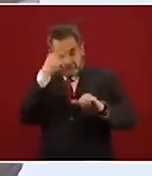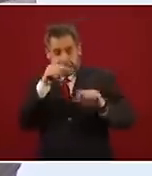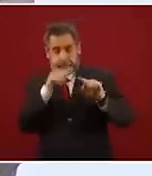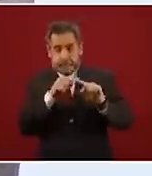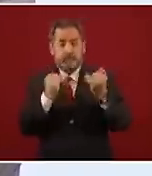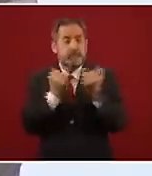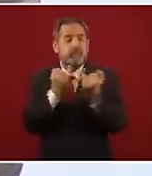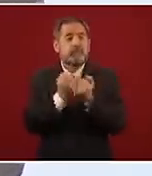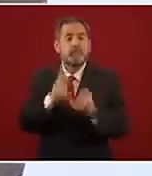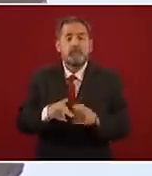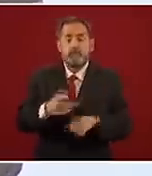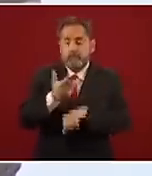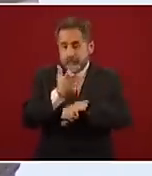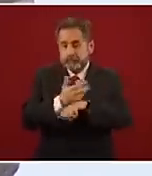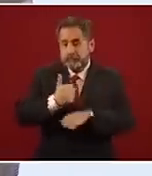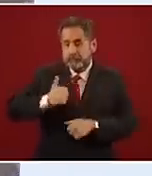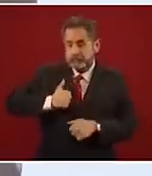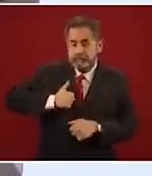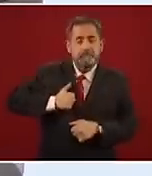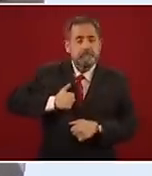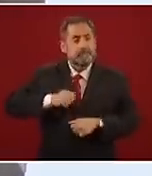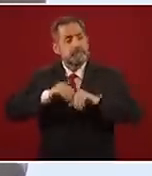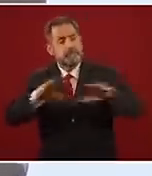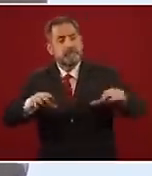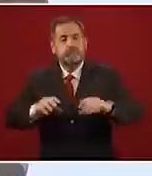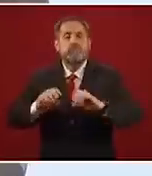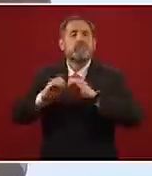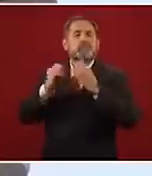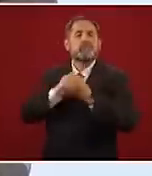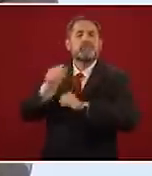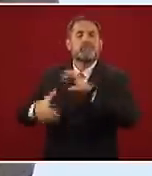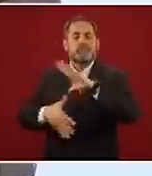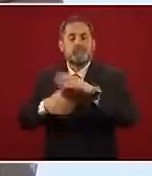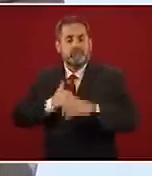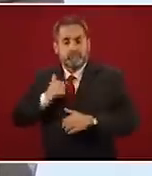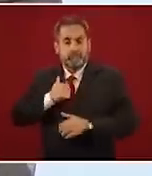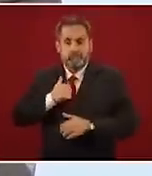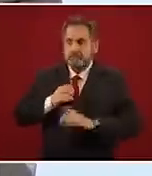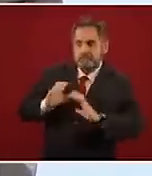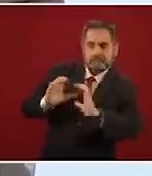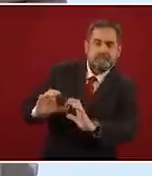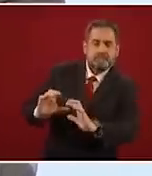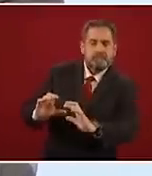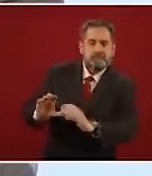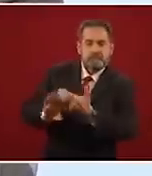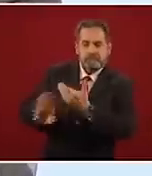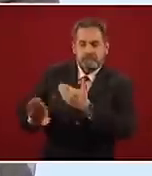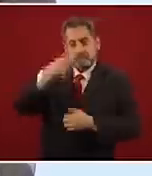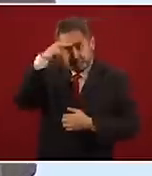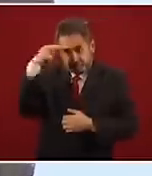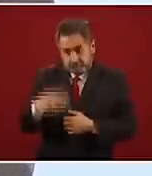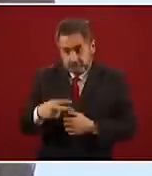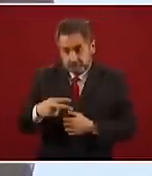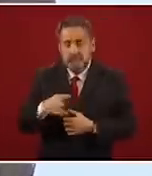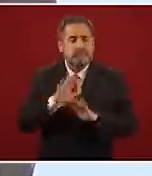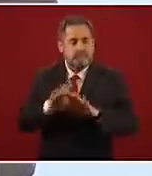Estados Unidos y Canadá, según lo ha reconocido la Organización Panamericana de la Salud, fuimos de los países que tuvimos la